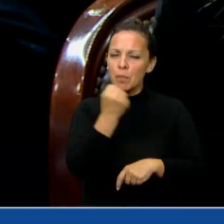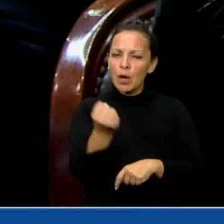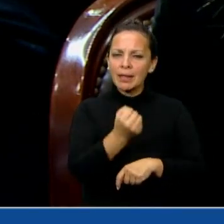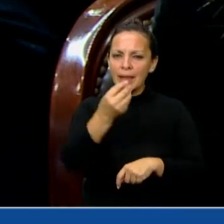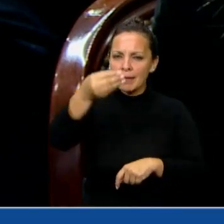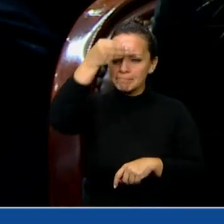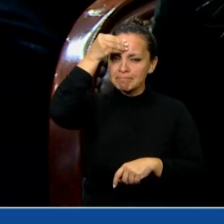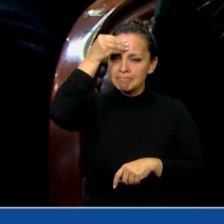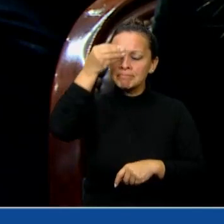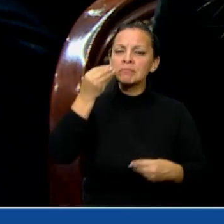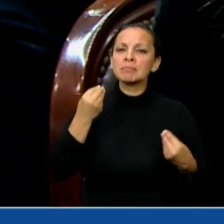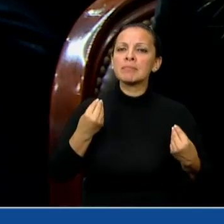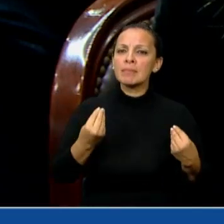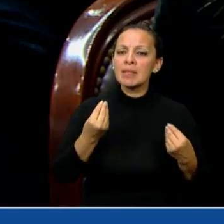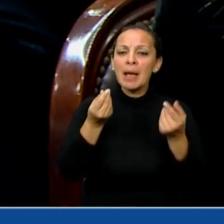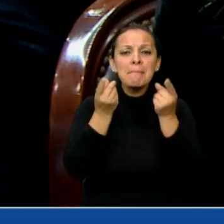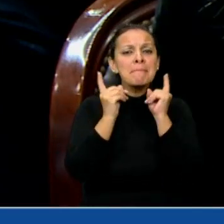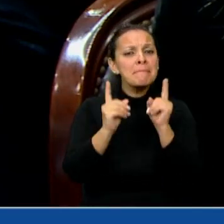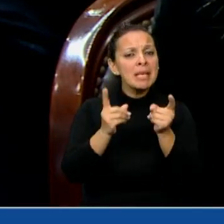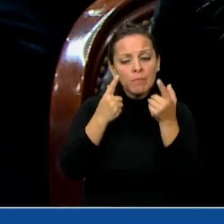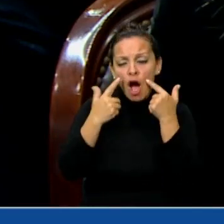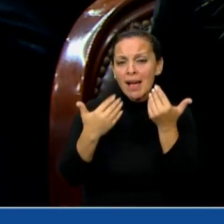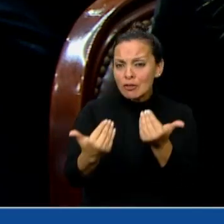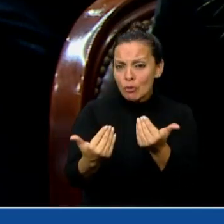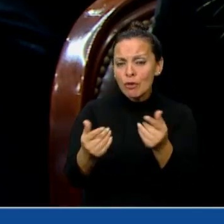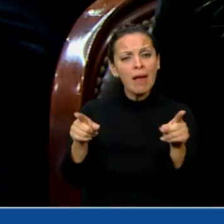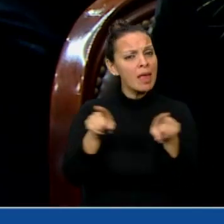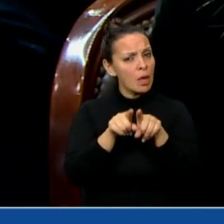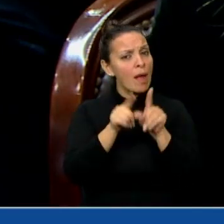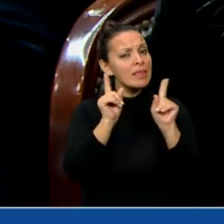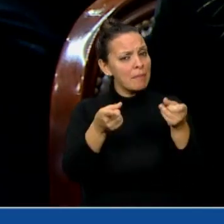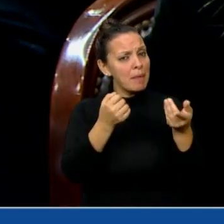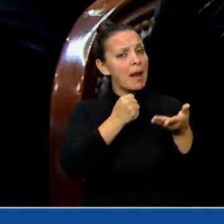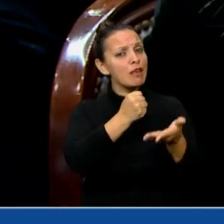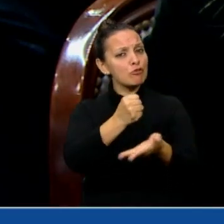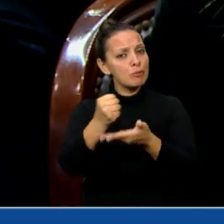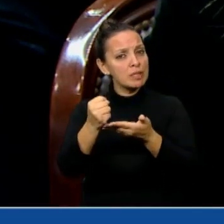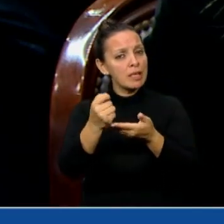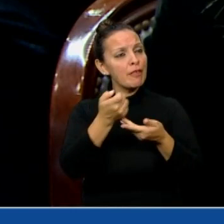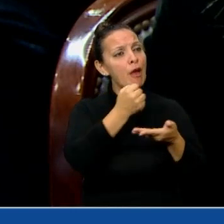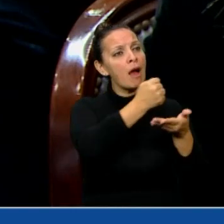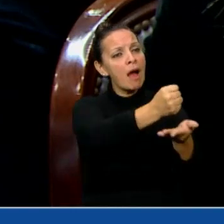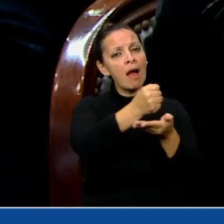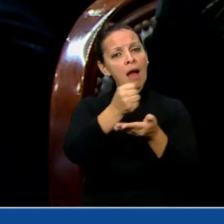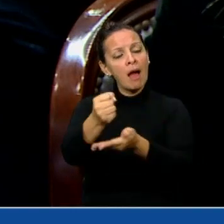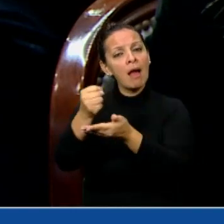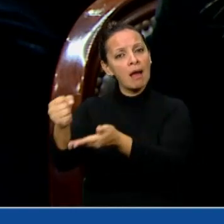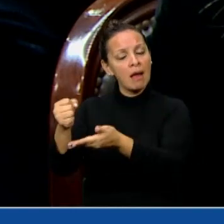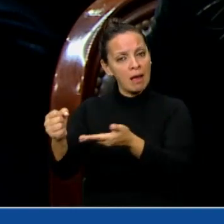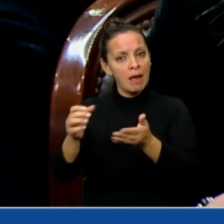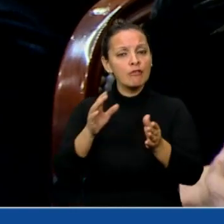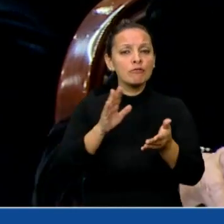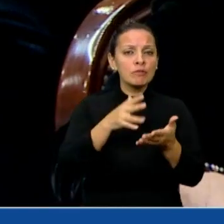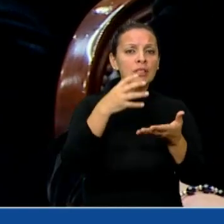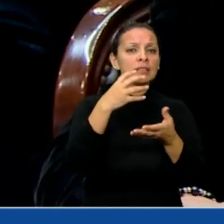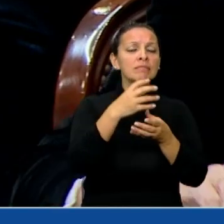olvidarnos de hacer también esos mismos estudios para los subsidios que recibe Cava con respecto al